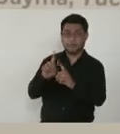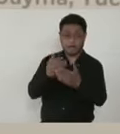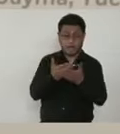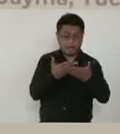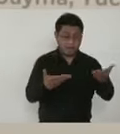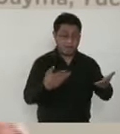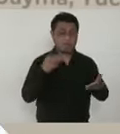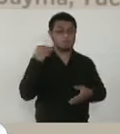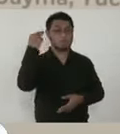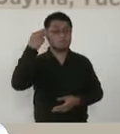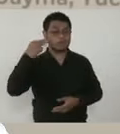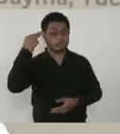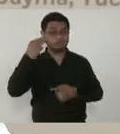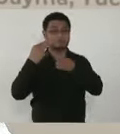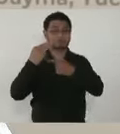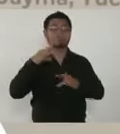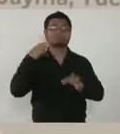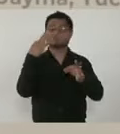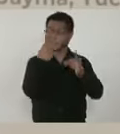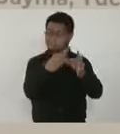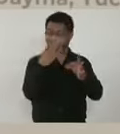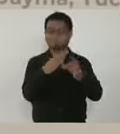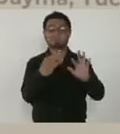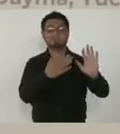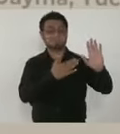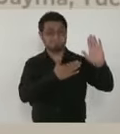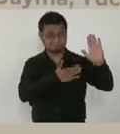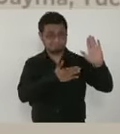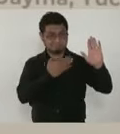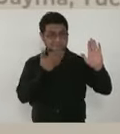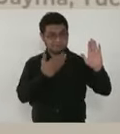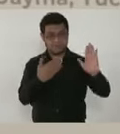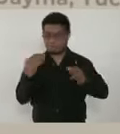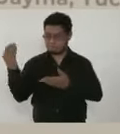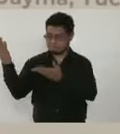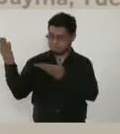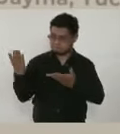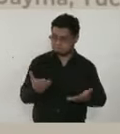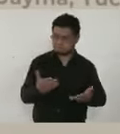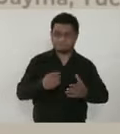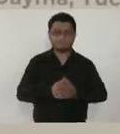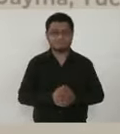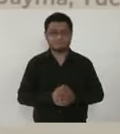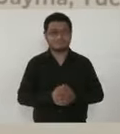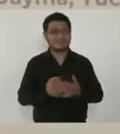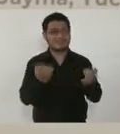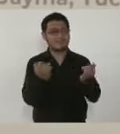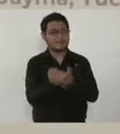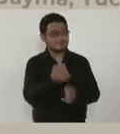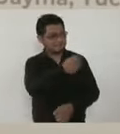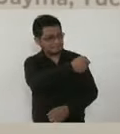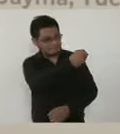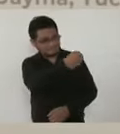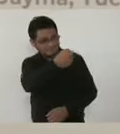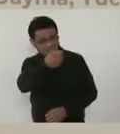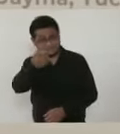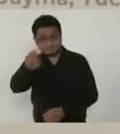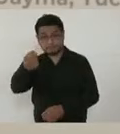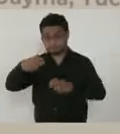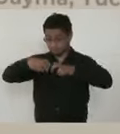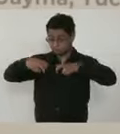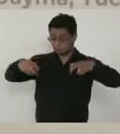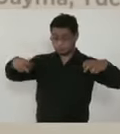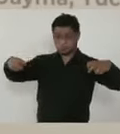mucho, presidente, que esté aquí cumpliendo con el ofrecimiento que nos hizo. Asimismo, saludo a todos los miembros del Presidium que han